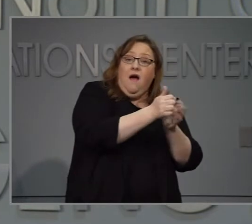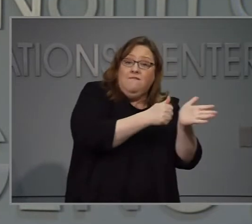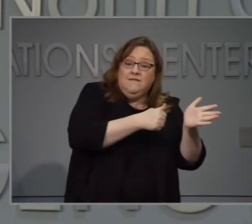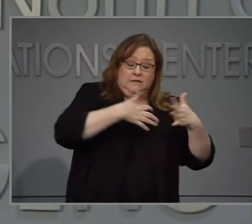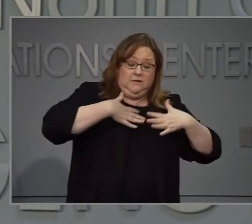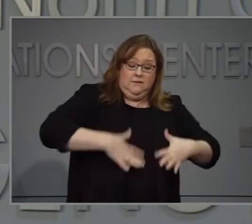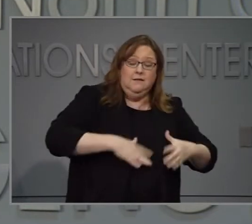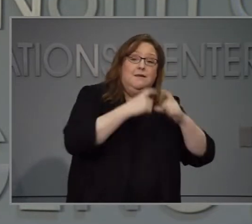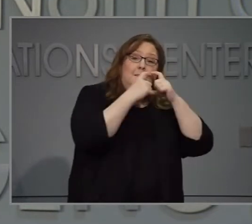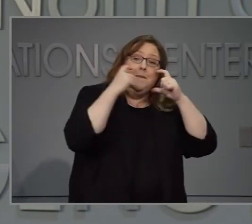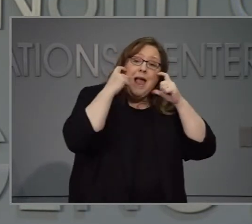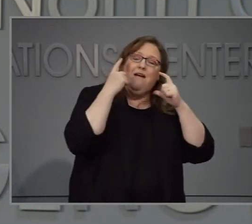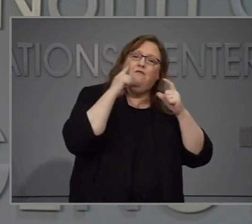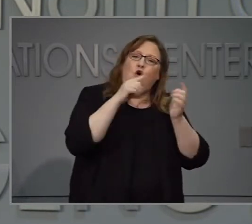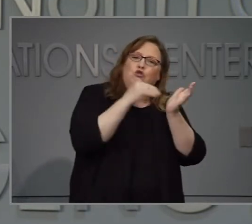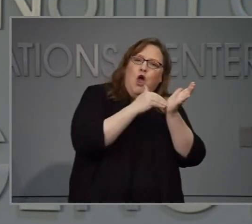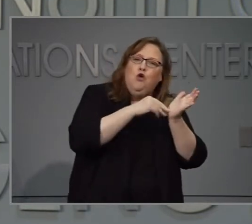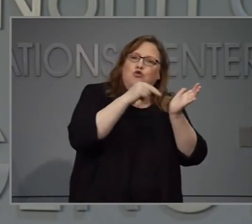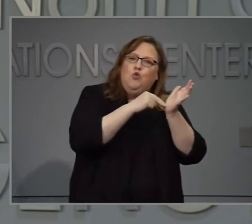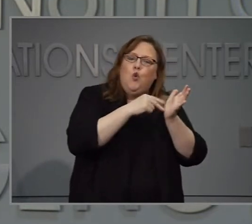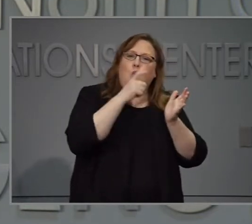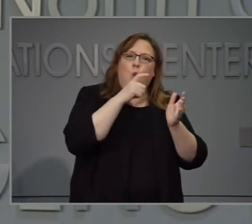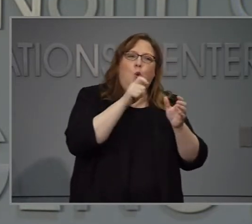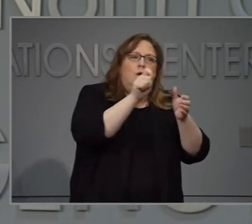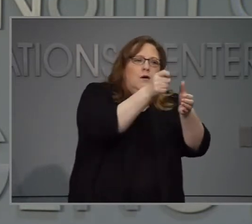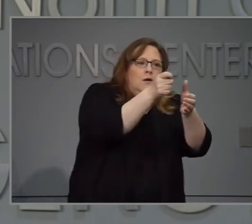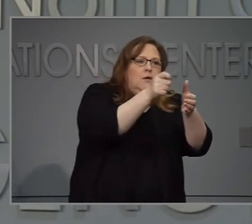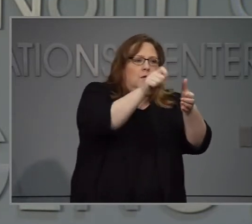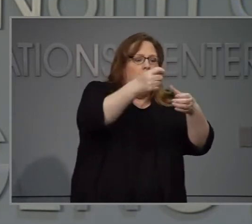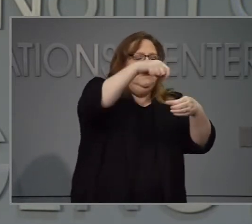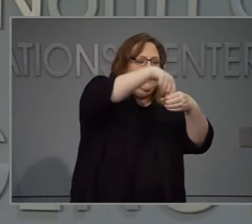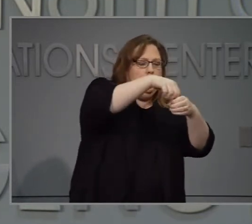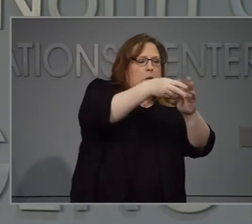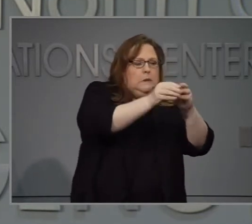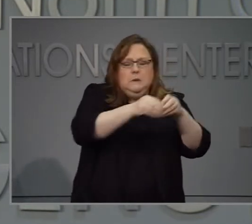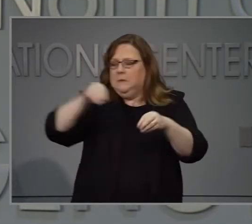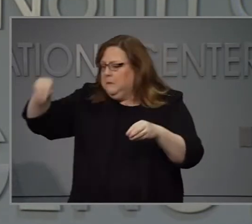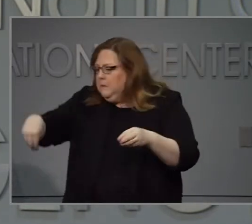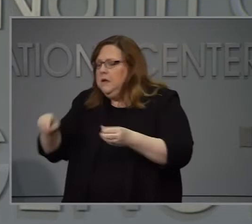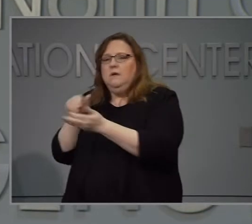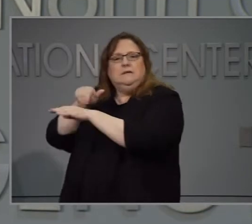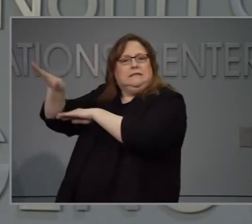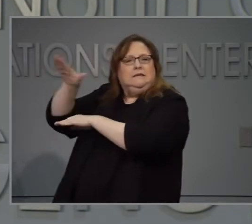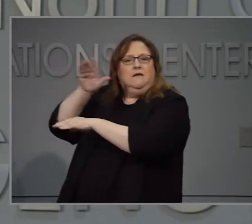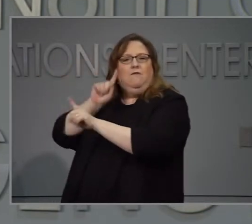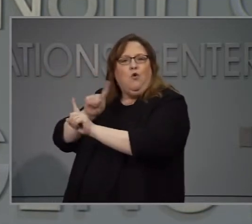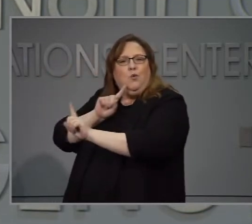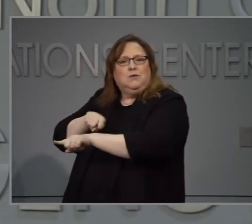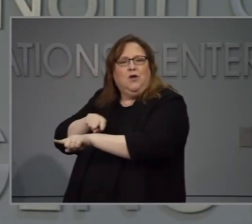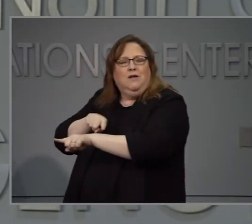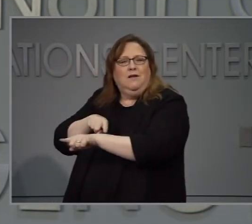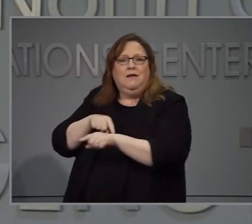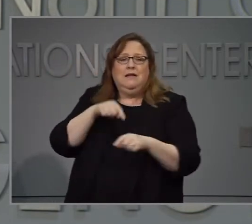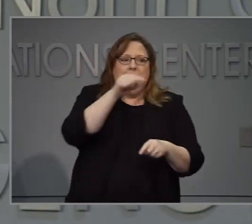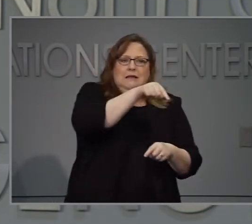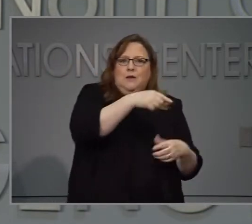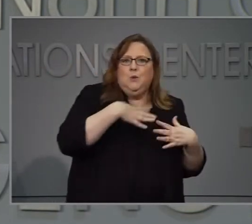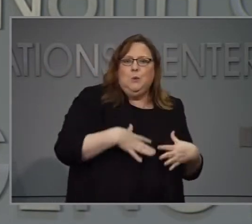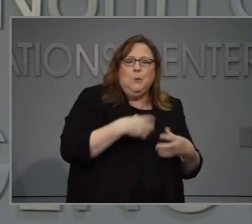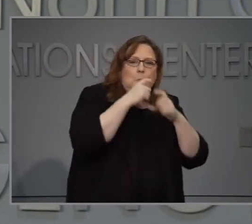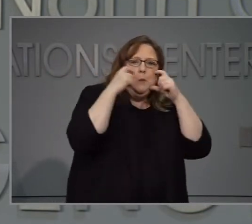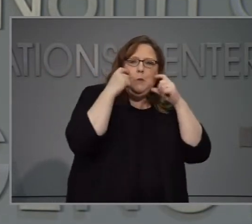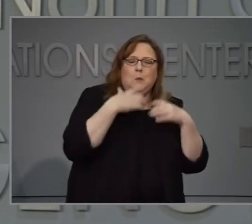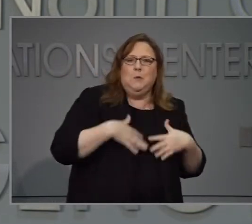campo que están recopilando estas muestras aquí es donde se encuentra este nucleamiento y ahí es donde se